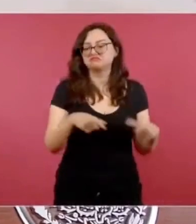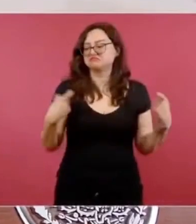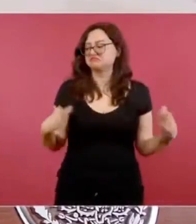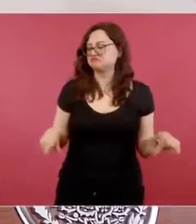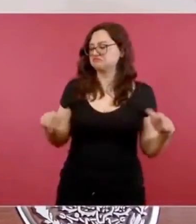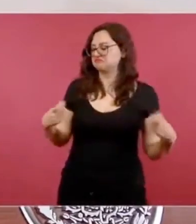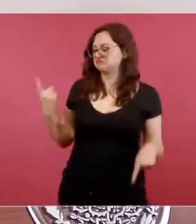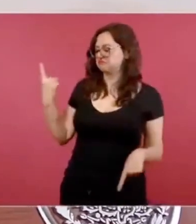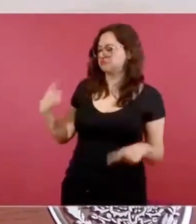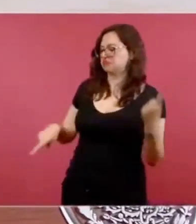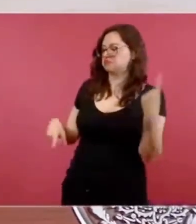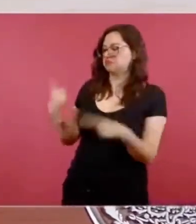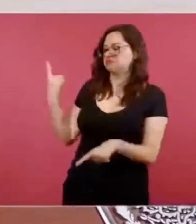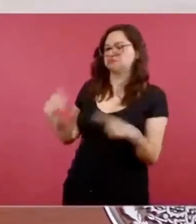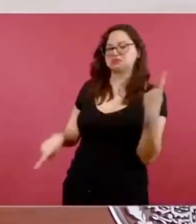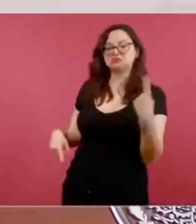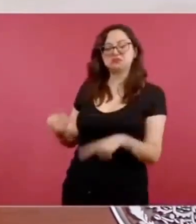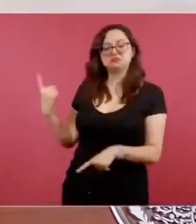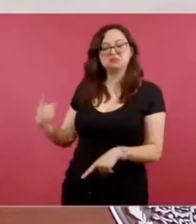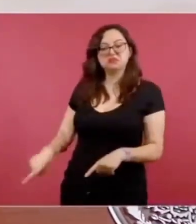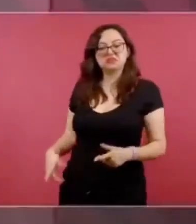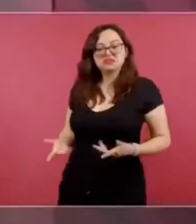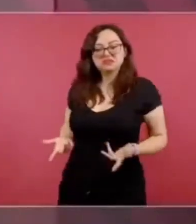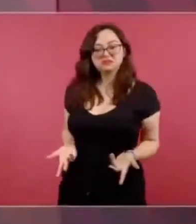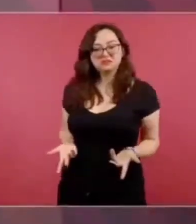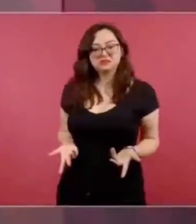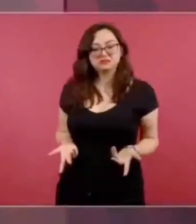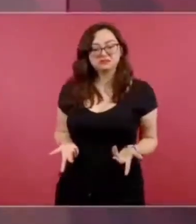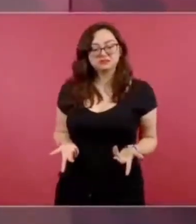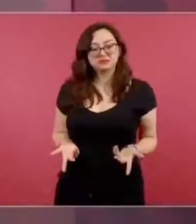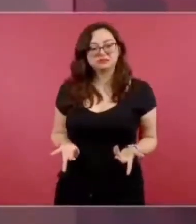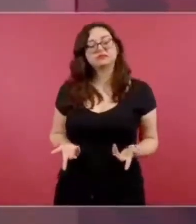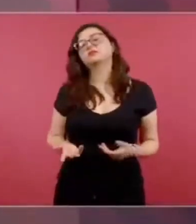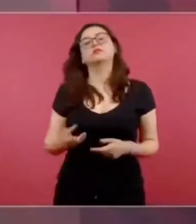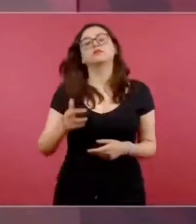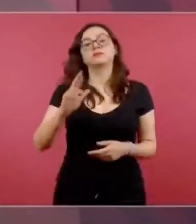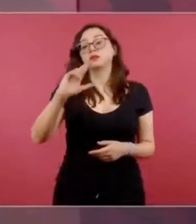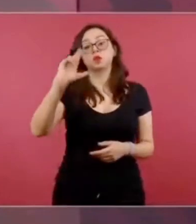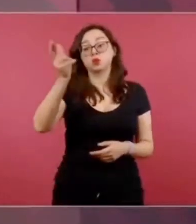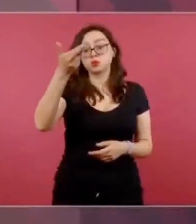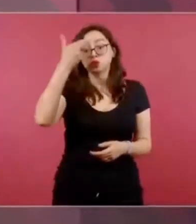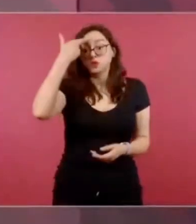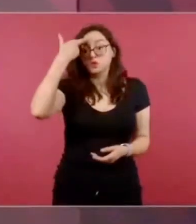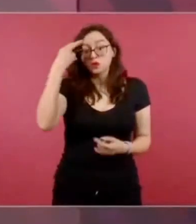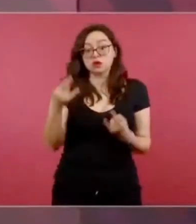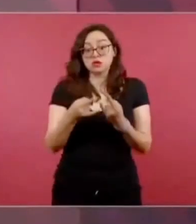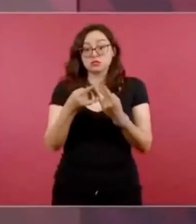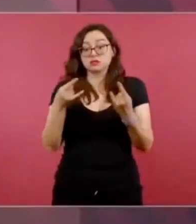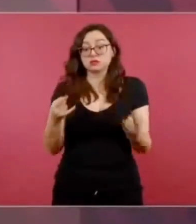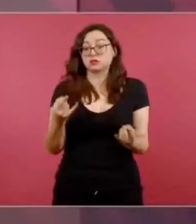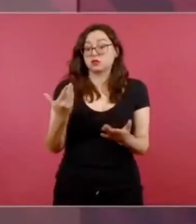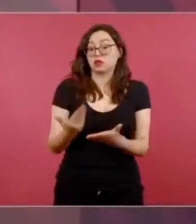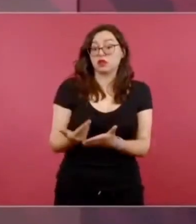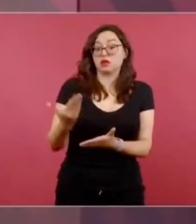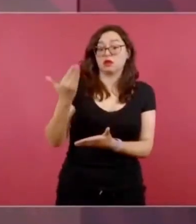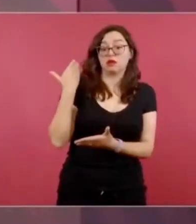¿No se acuerdan de que un ministro que fue presidente de la Corte hasta hace